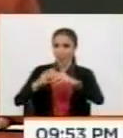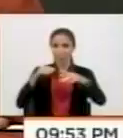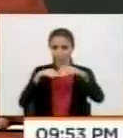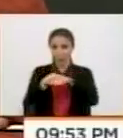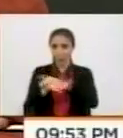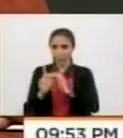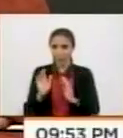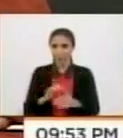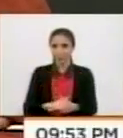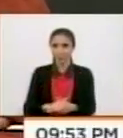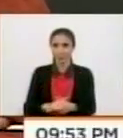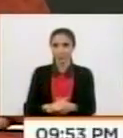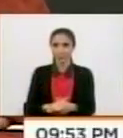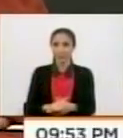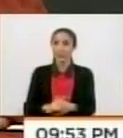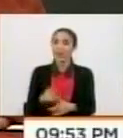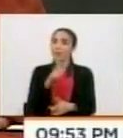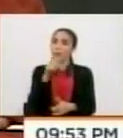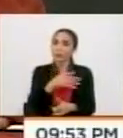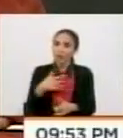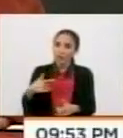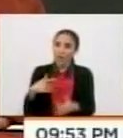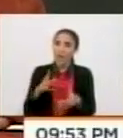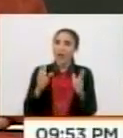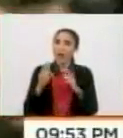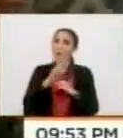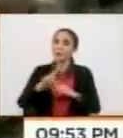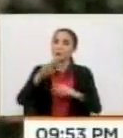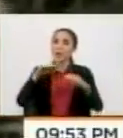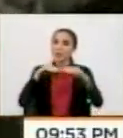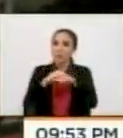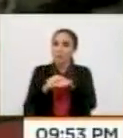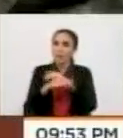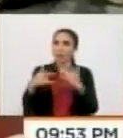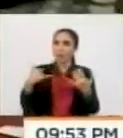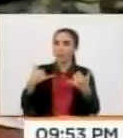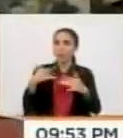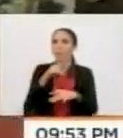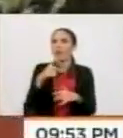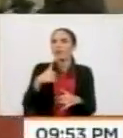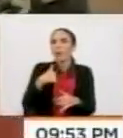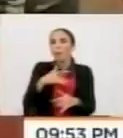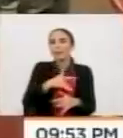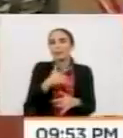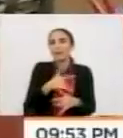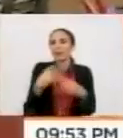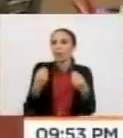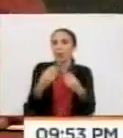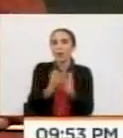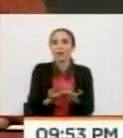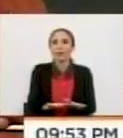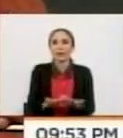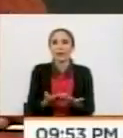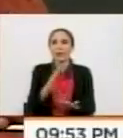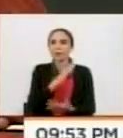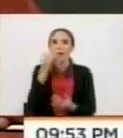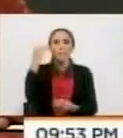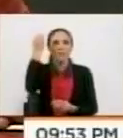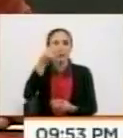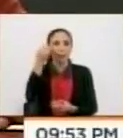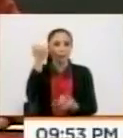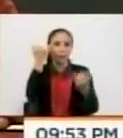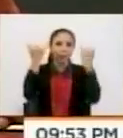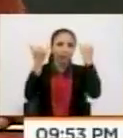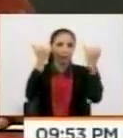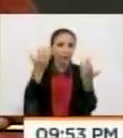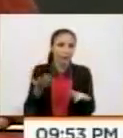Al que se quiera poner en mis zapatos. Para ver qué siente. ¿Ah? Para ver qué